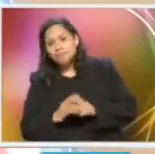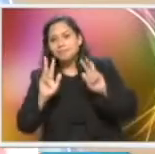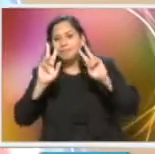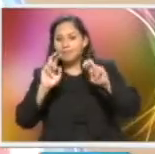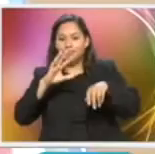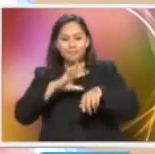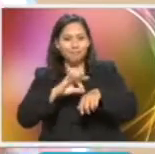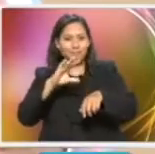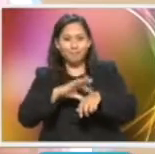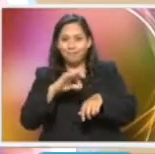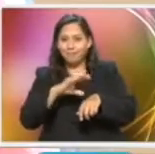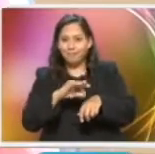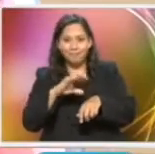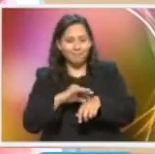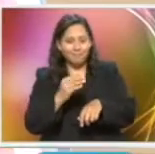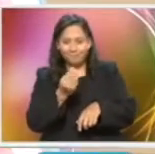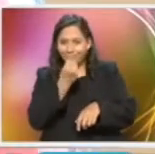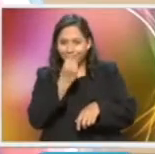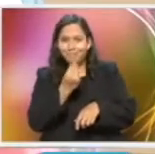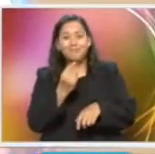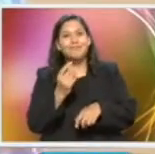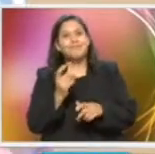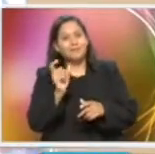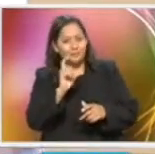de la carne y más cuando...